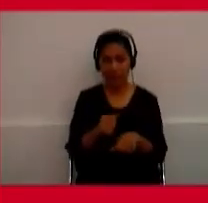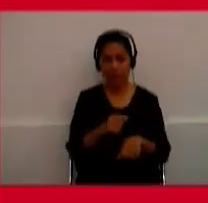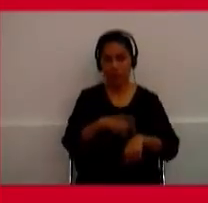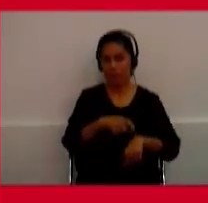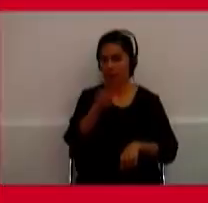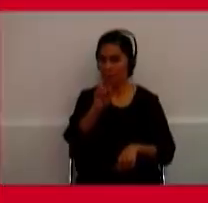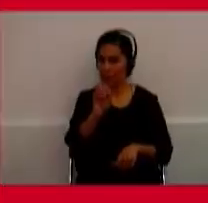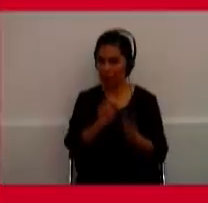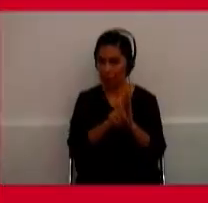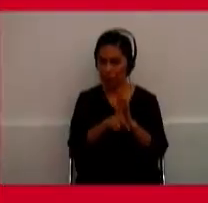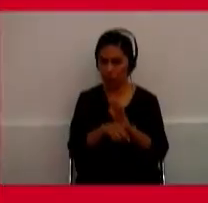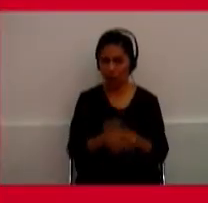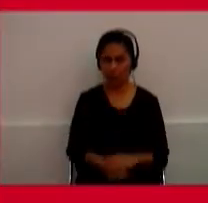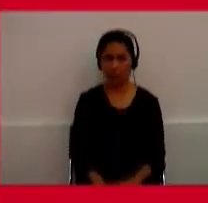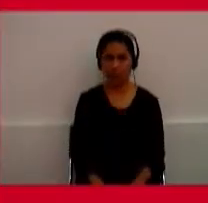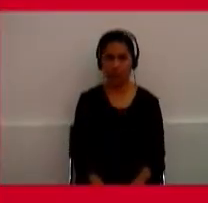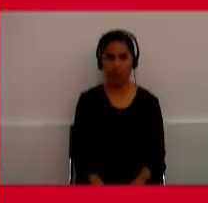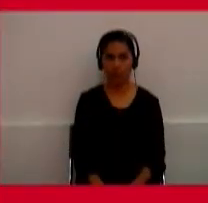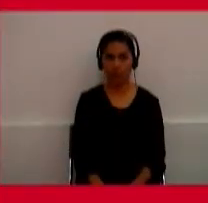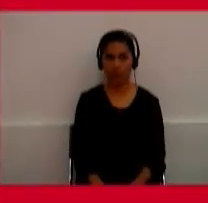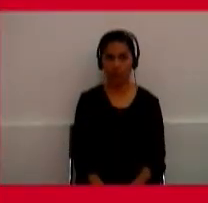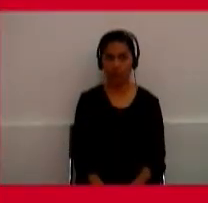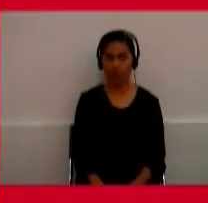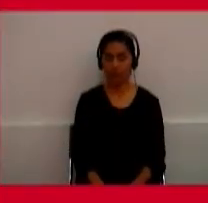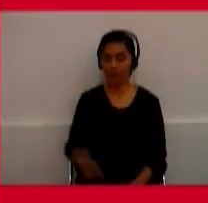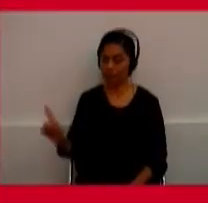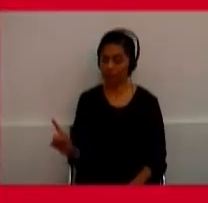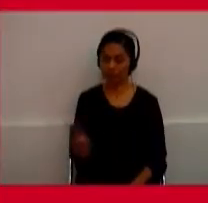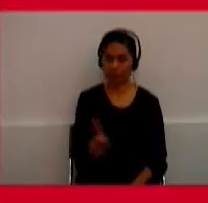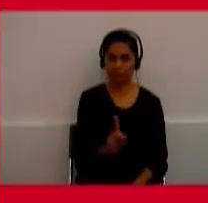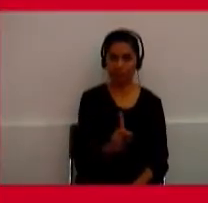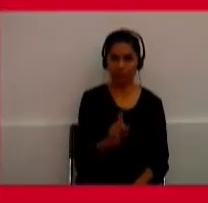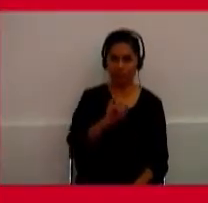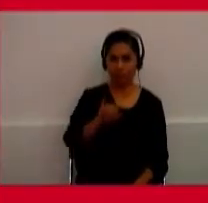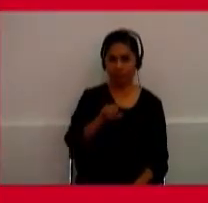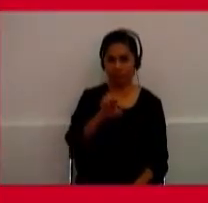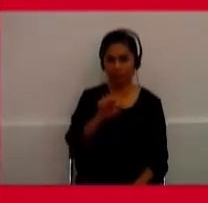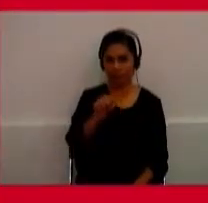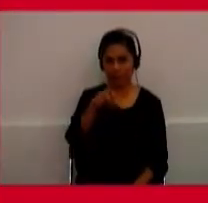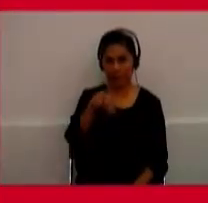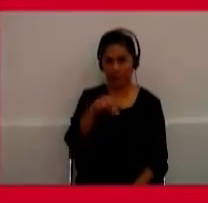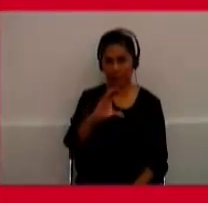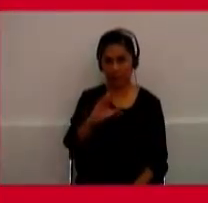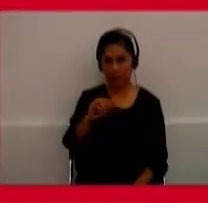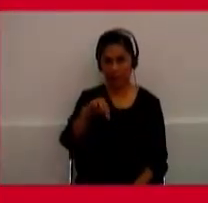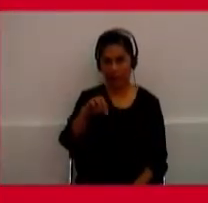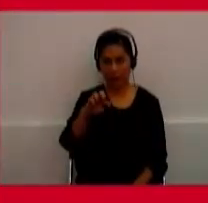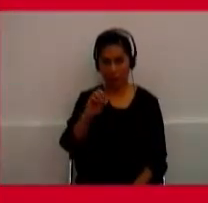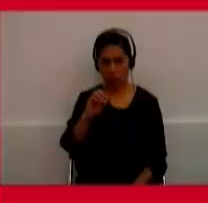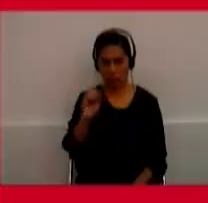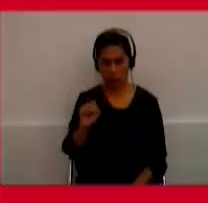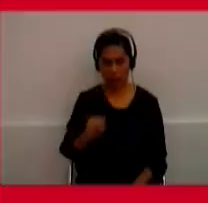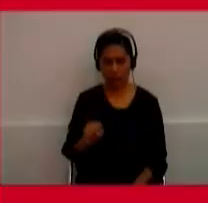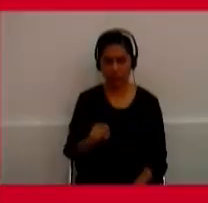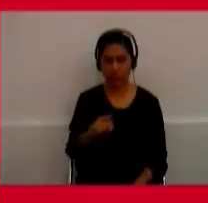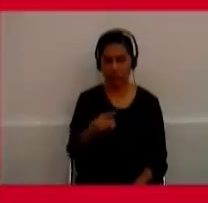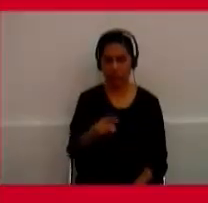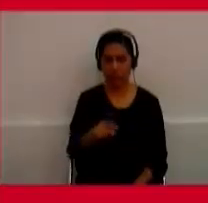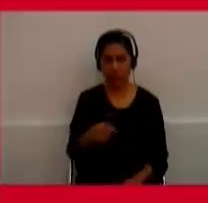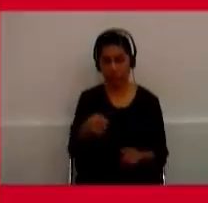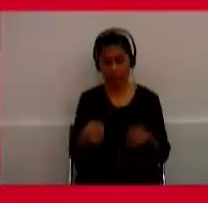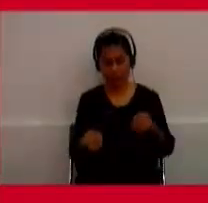Invito a tomar el podio a Ian Campos para presentar modelo de predicción de fallas de motores de camiones